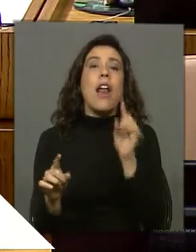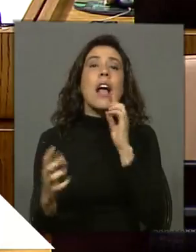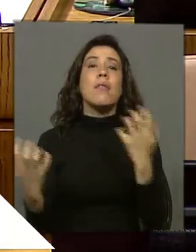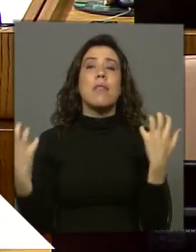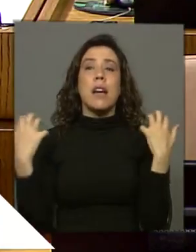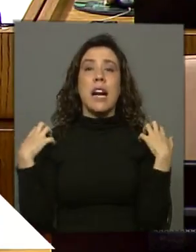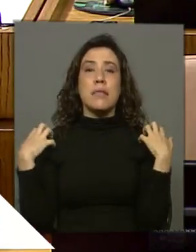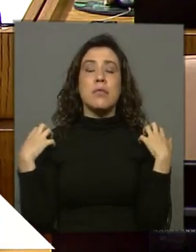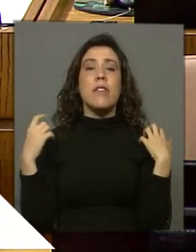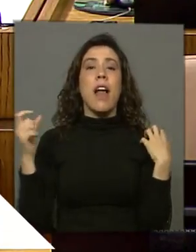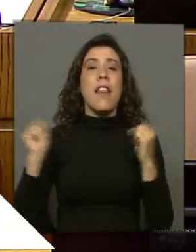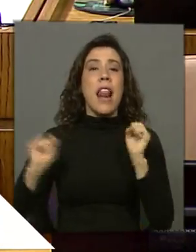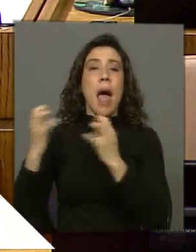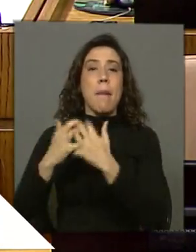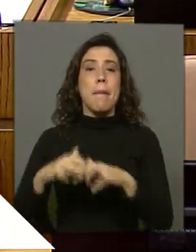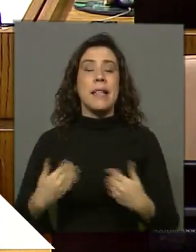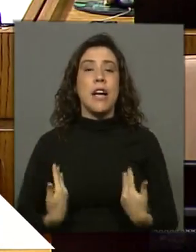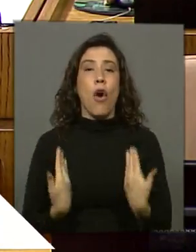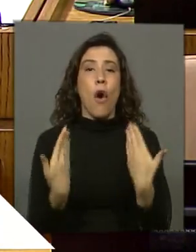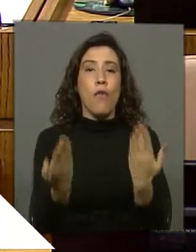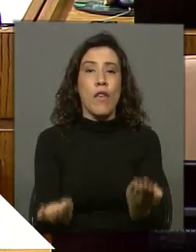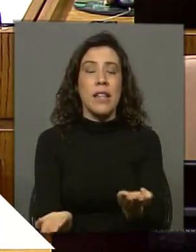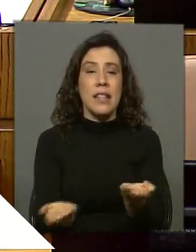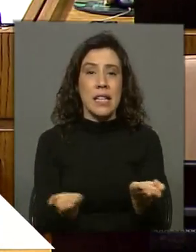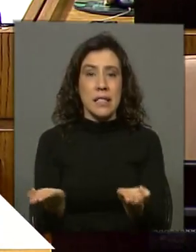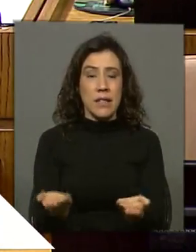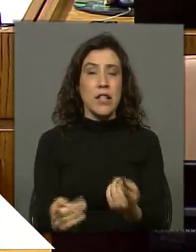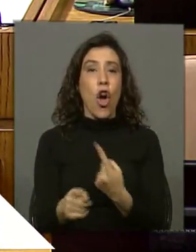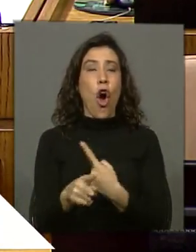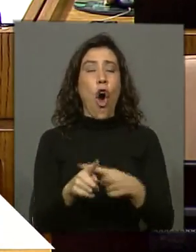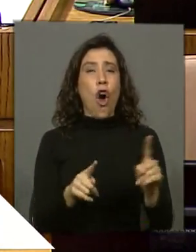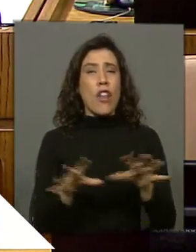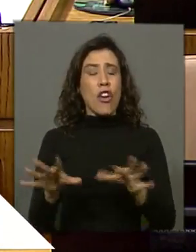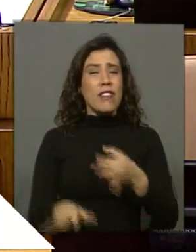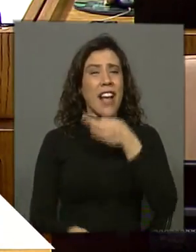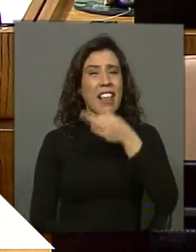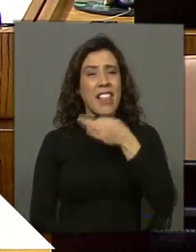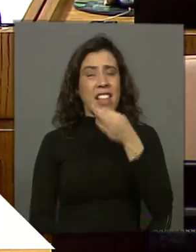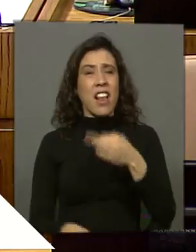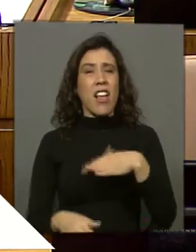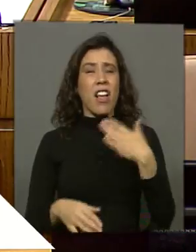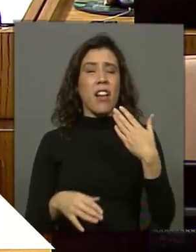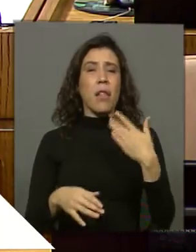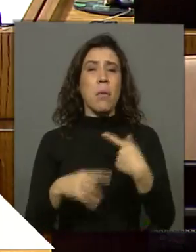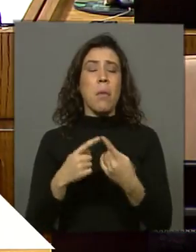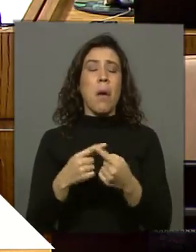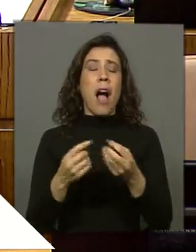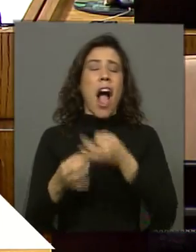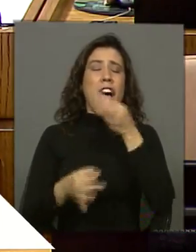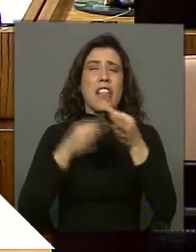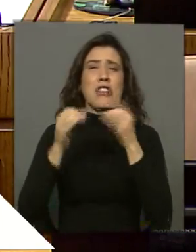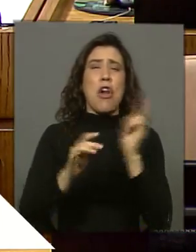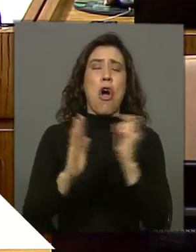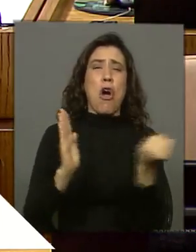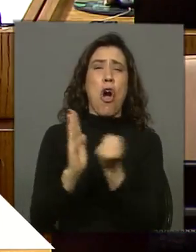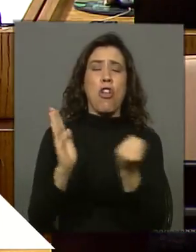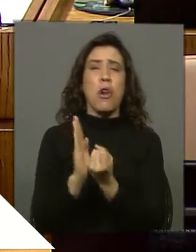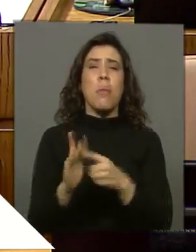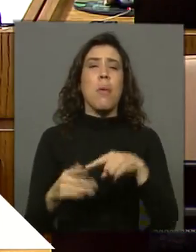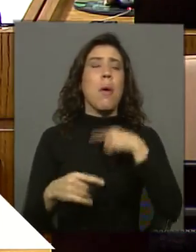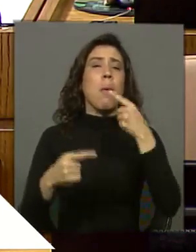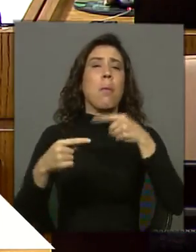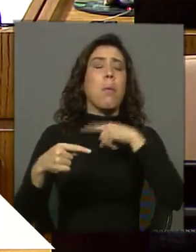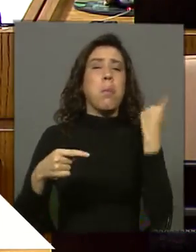responsabilidad de quien presta el servicio pero hubo otra argumentación que se fue cayendo a pedazos a medida que fuimos discutiendo